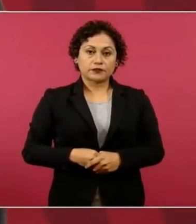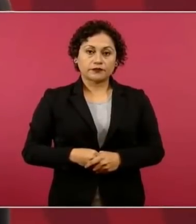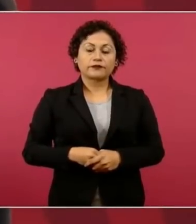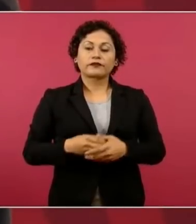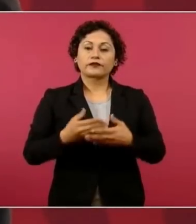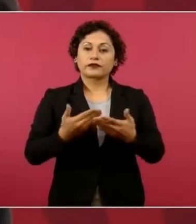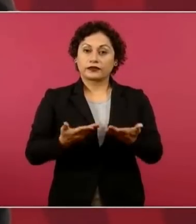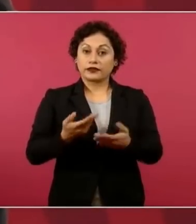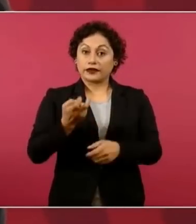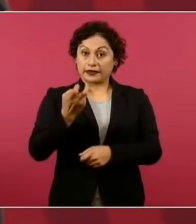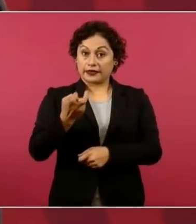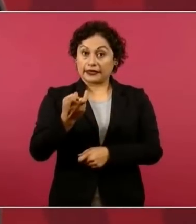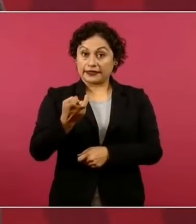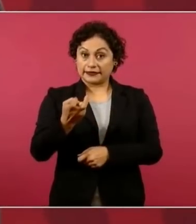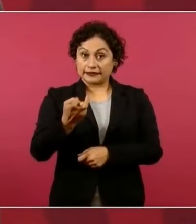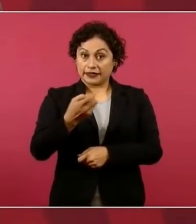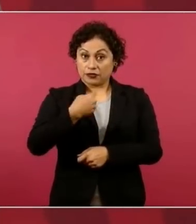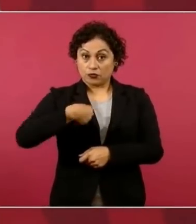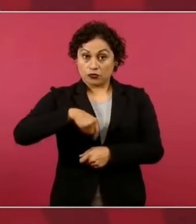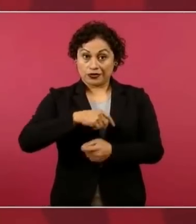esto fue único